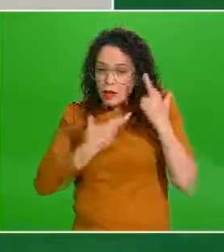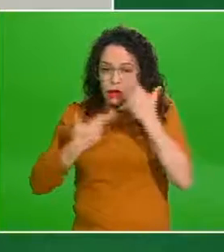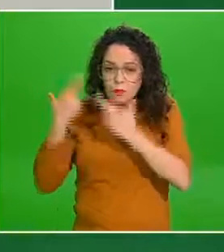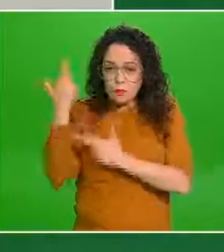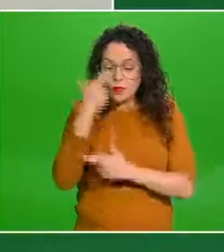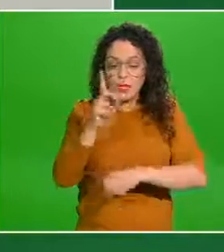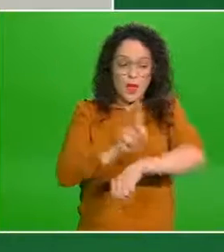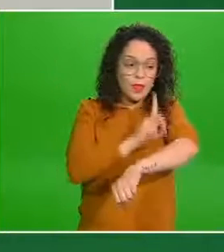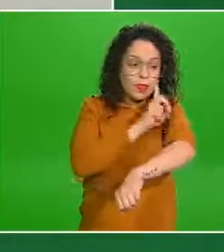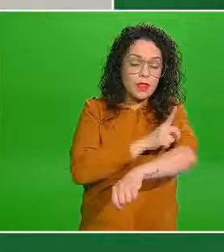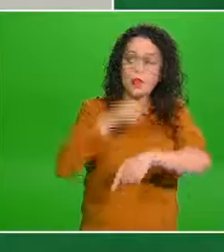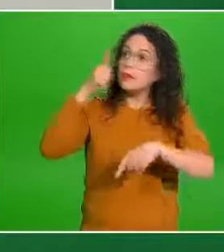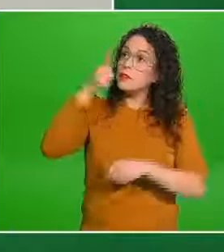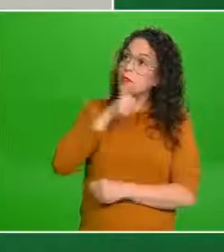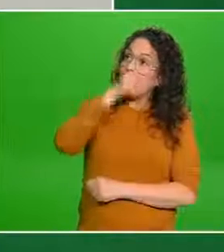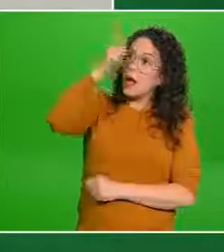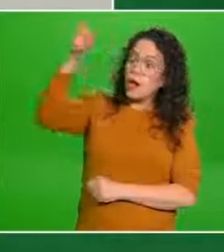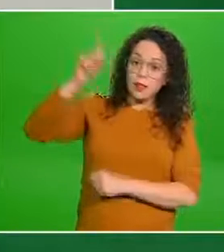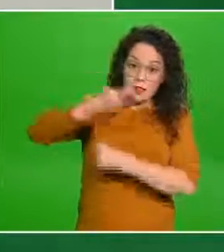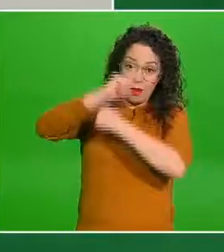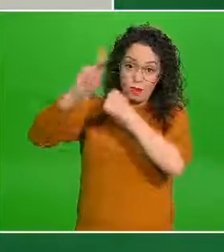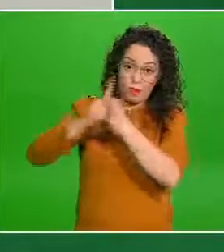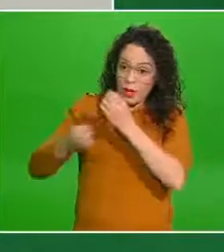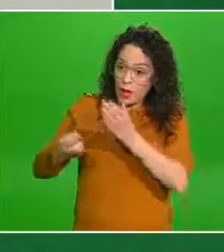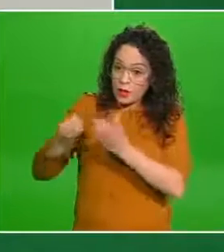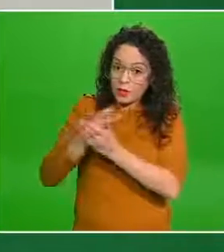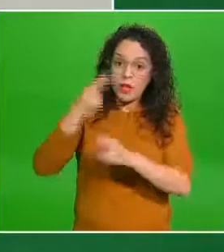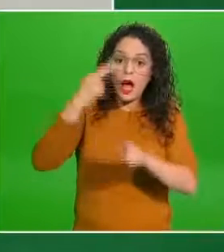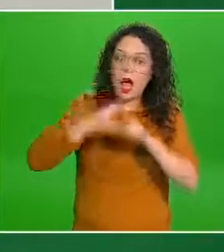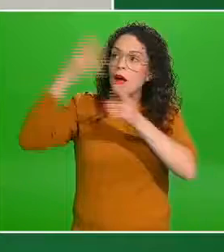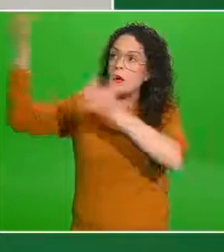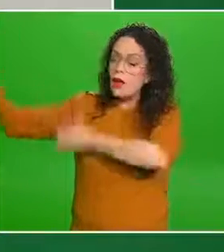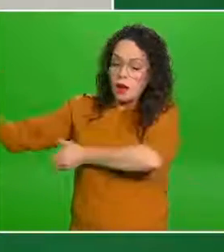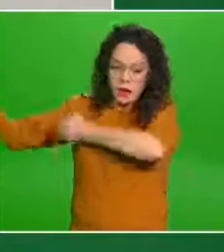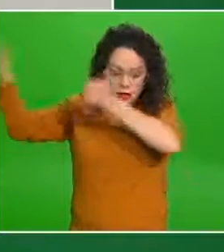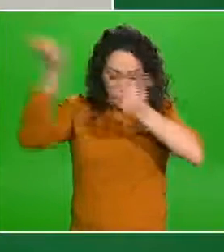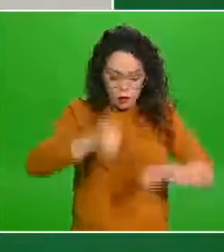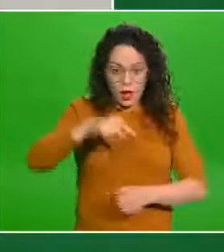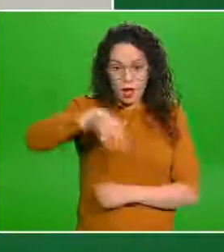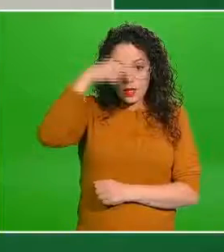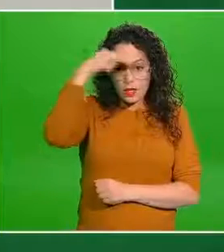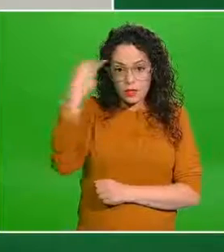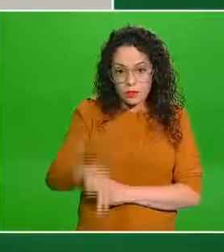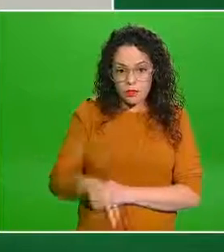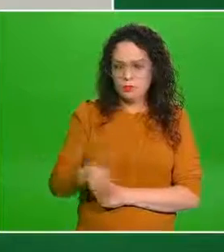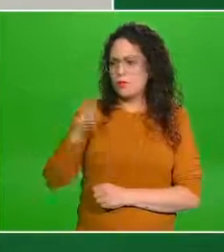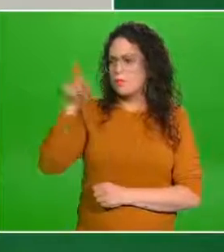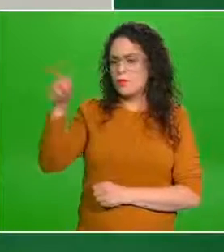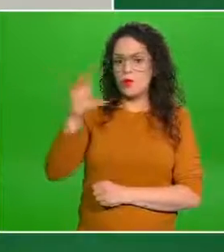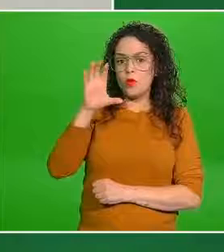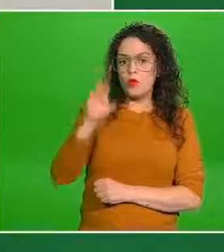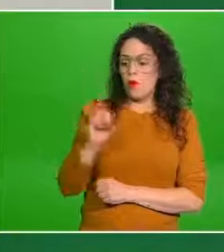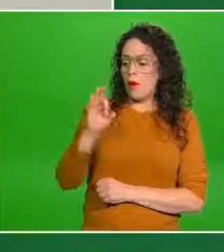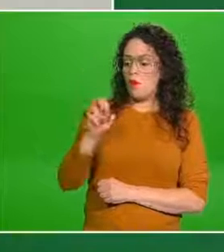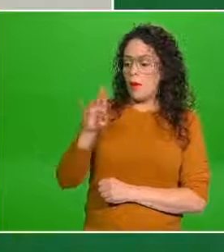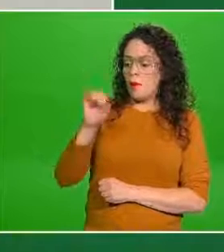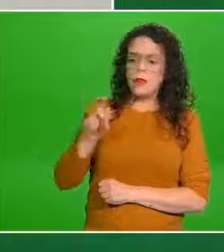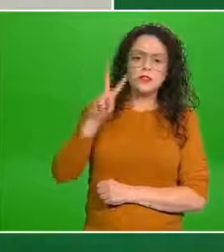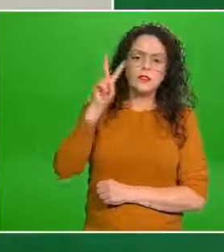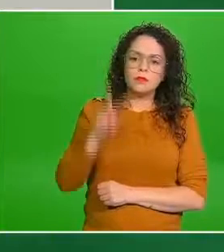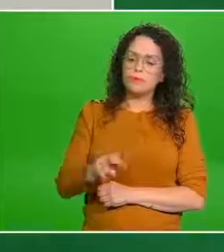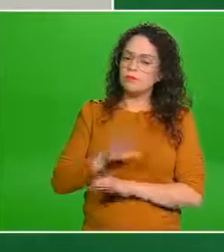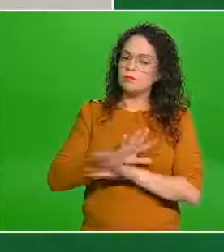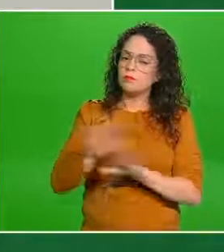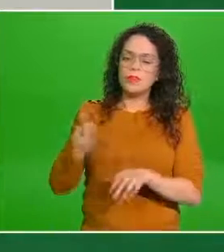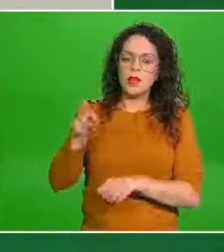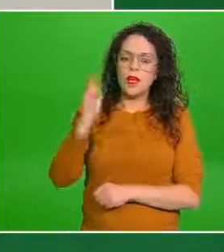salida del país de origen hasta su llegada. La COFEPRIS está muy al pendiente. La COFEPRIS tiene equipos prácticamente ya viviendo,